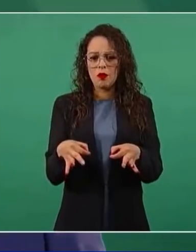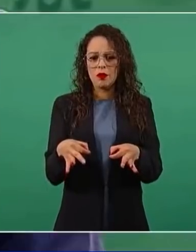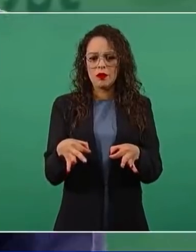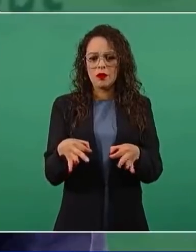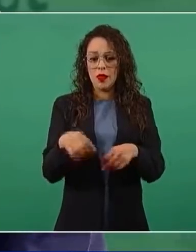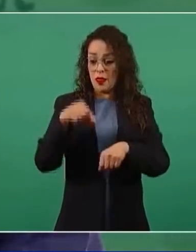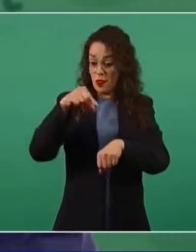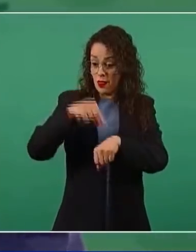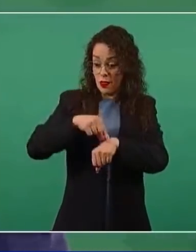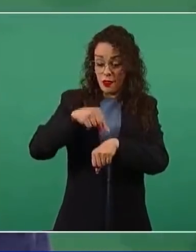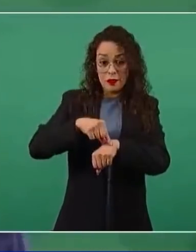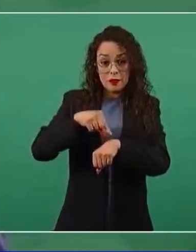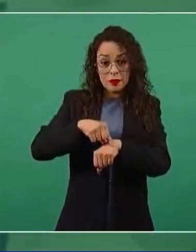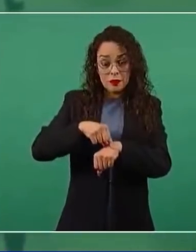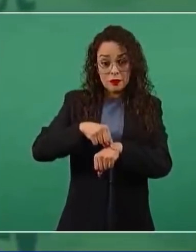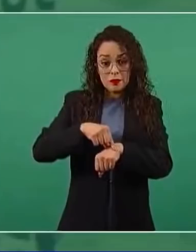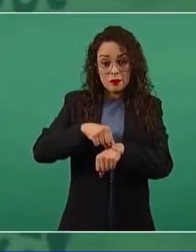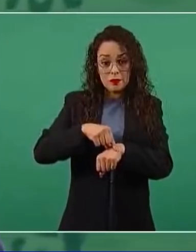médico